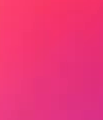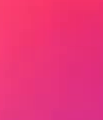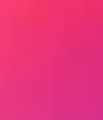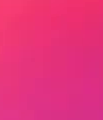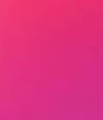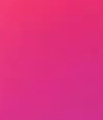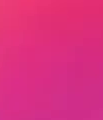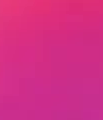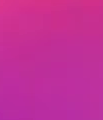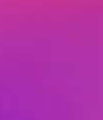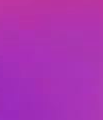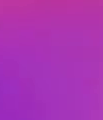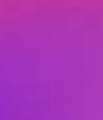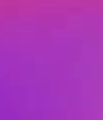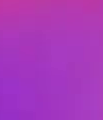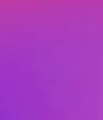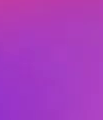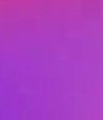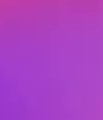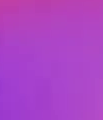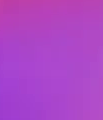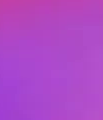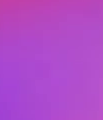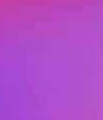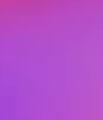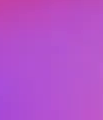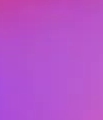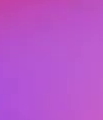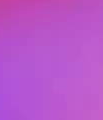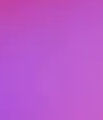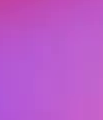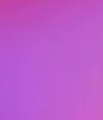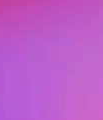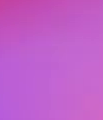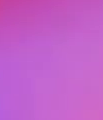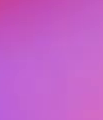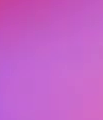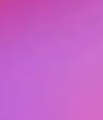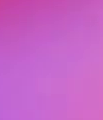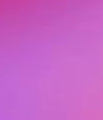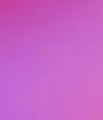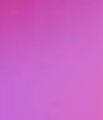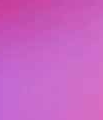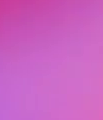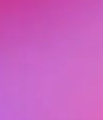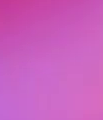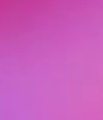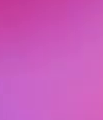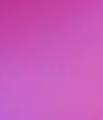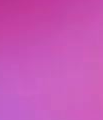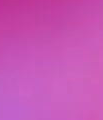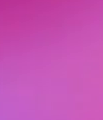01 71 23. Si requieres consultar los libros de texto en versión digital, recuerda